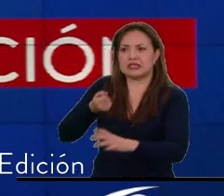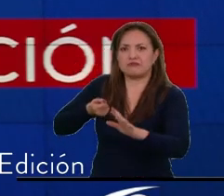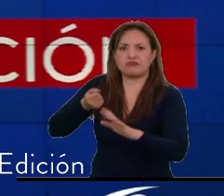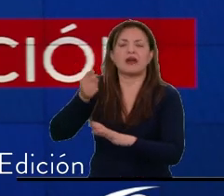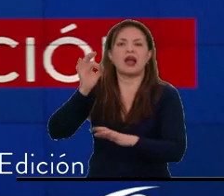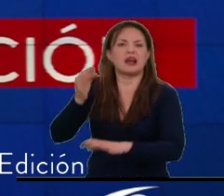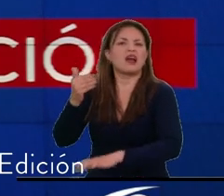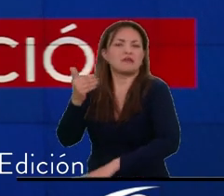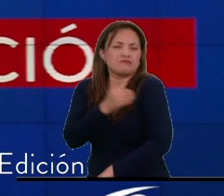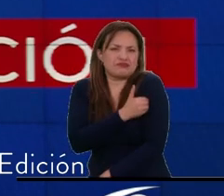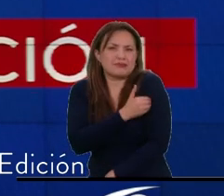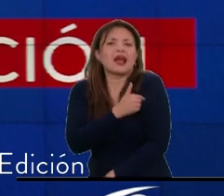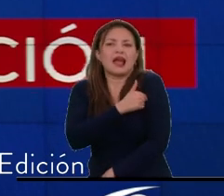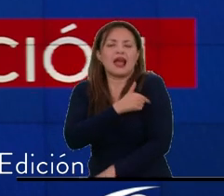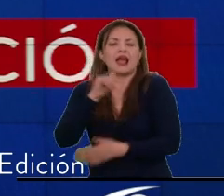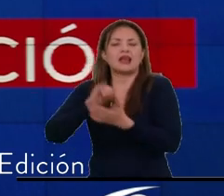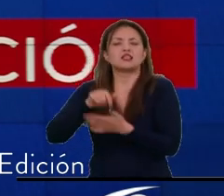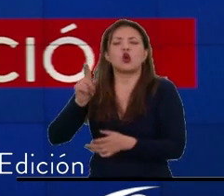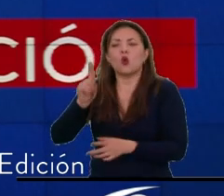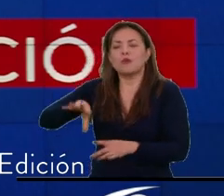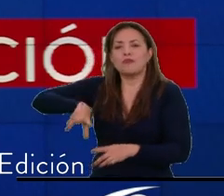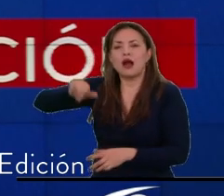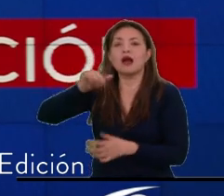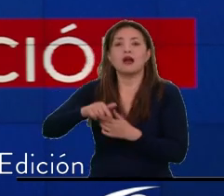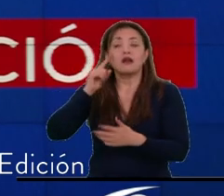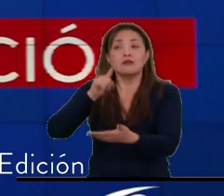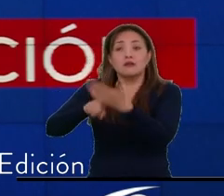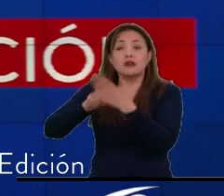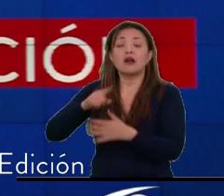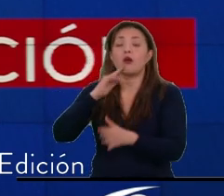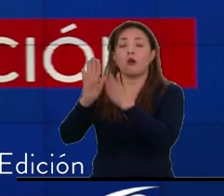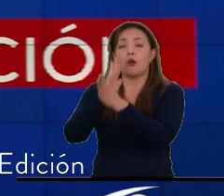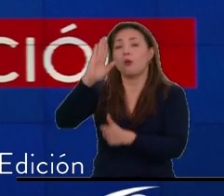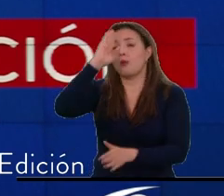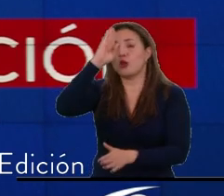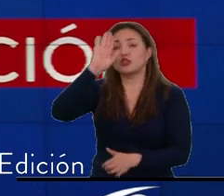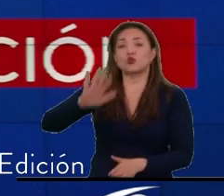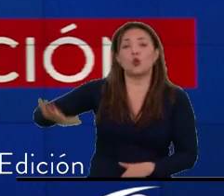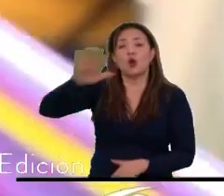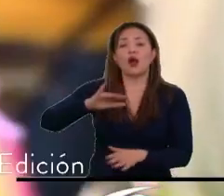brazo. Diariamente, la policía captura entre 7 y 8 delincuentes indicados de hurto.